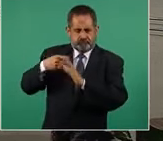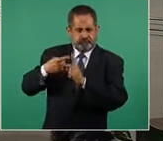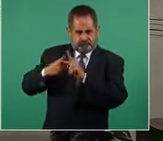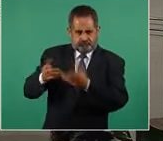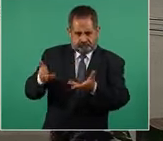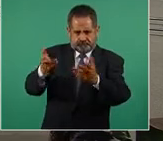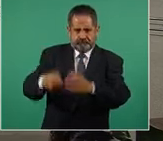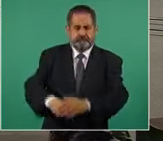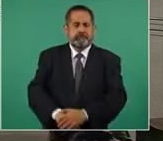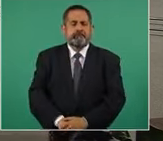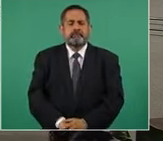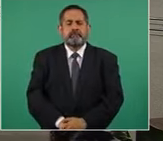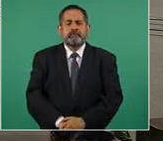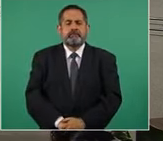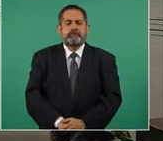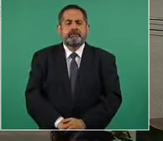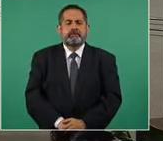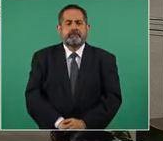por favor.